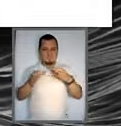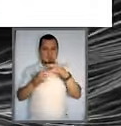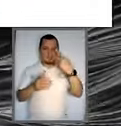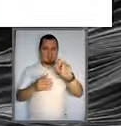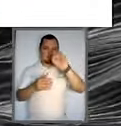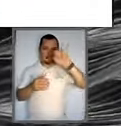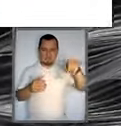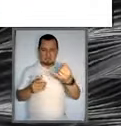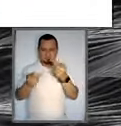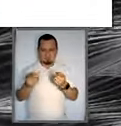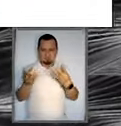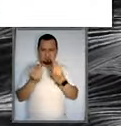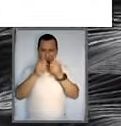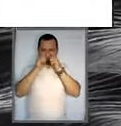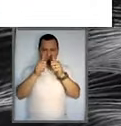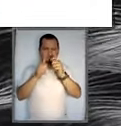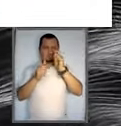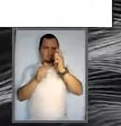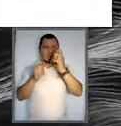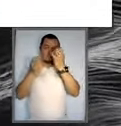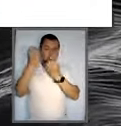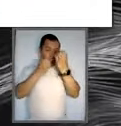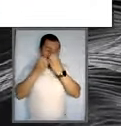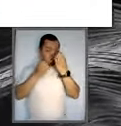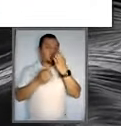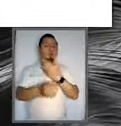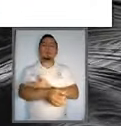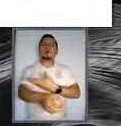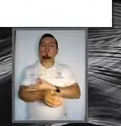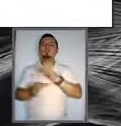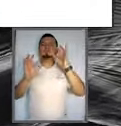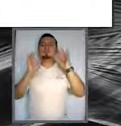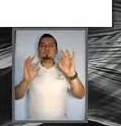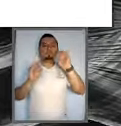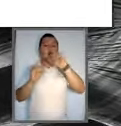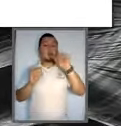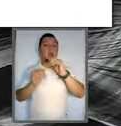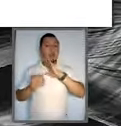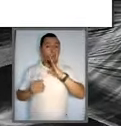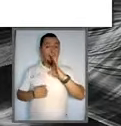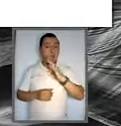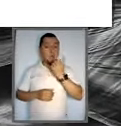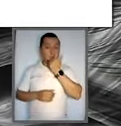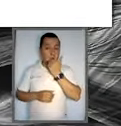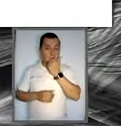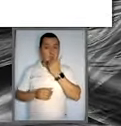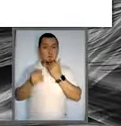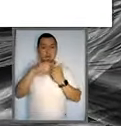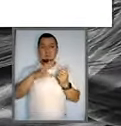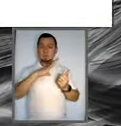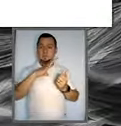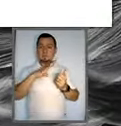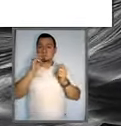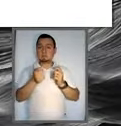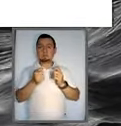directores, está preparando un esquema de diagnóstico que garantice que podamos detectar alumnos, que sí los tenemos, por supuesto, que